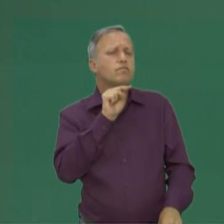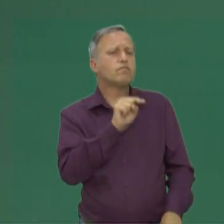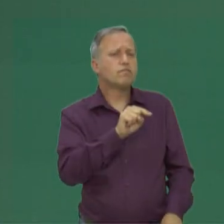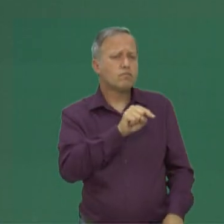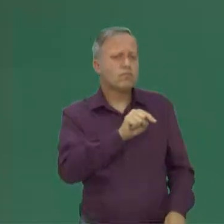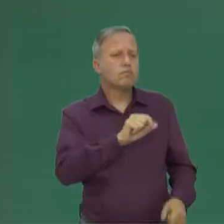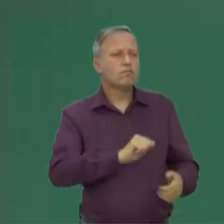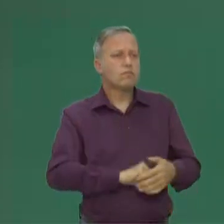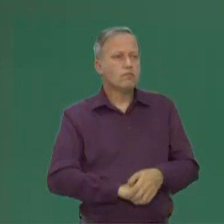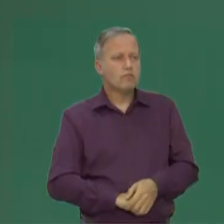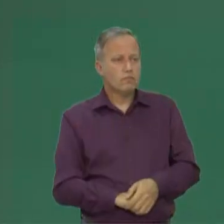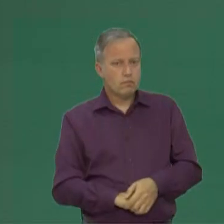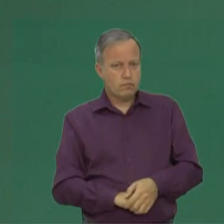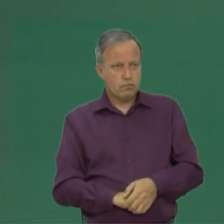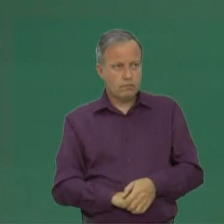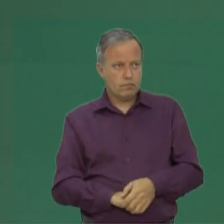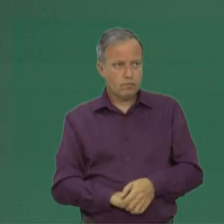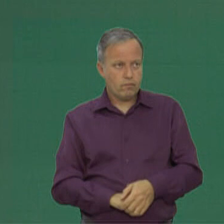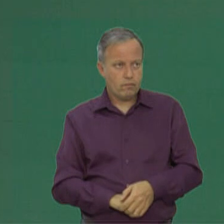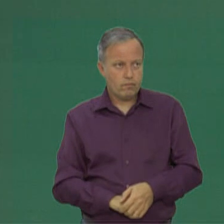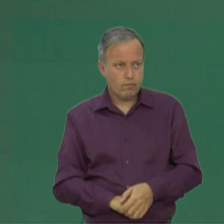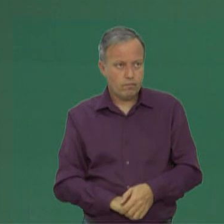ok?